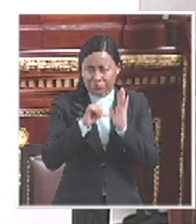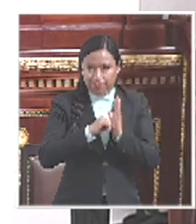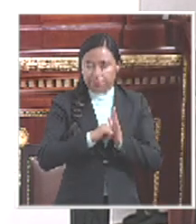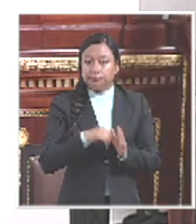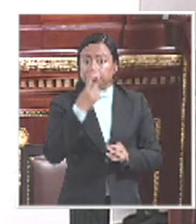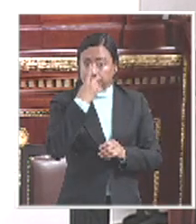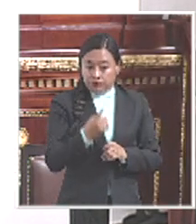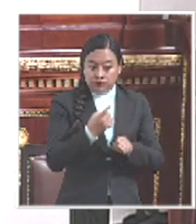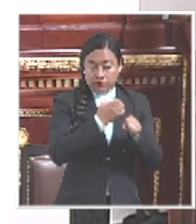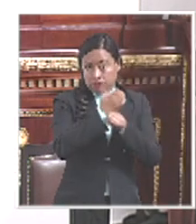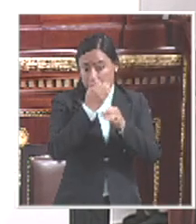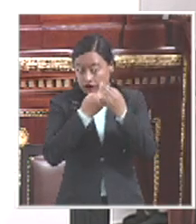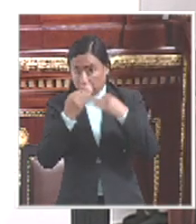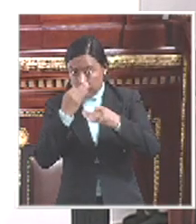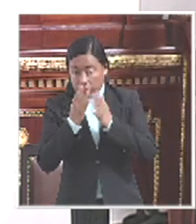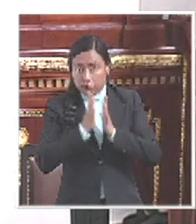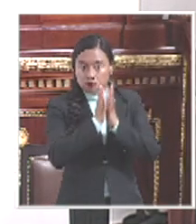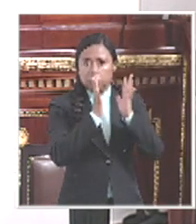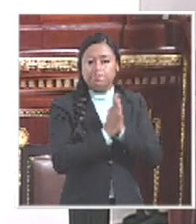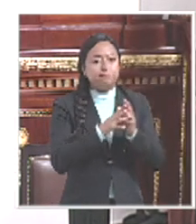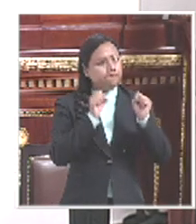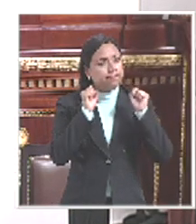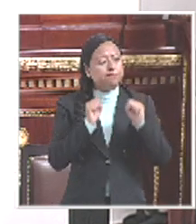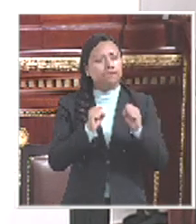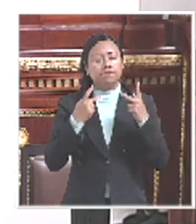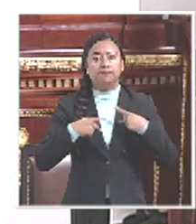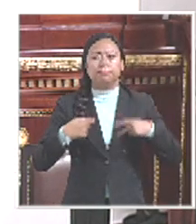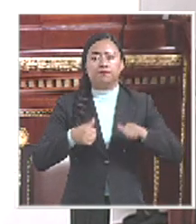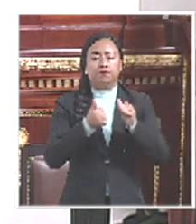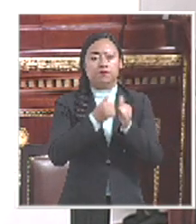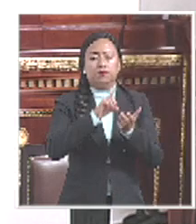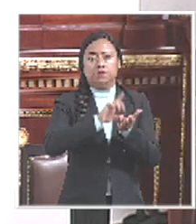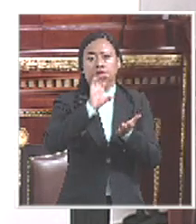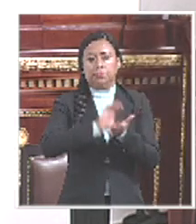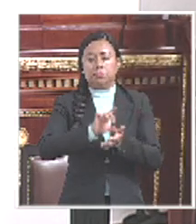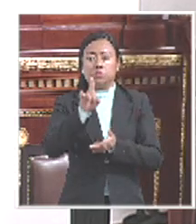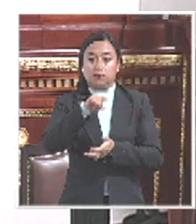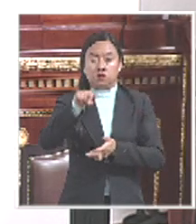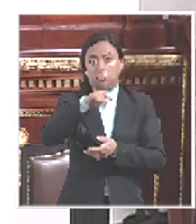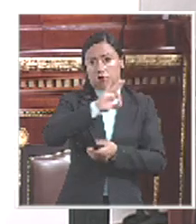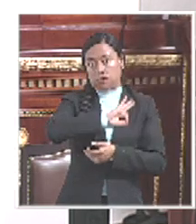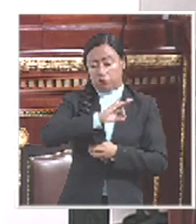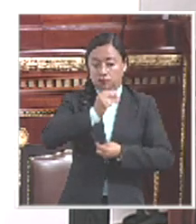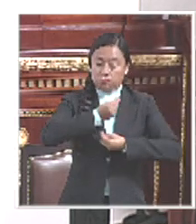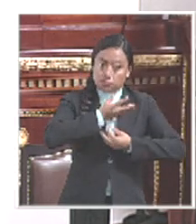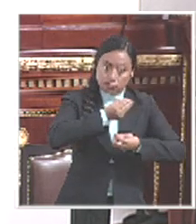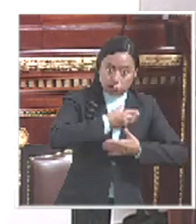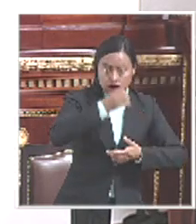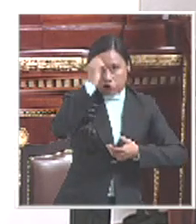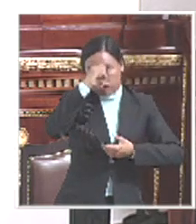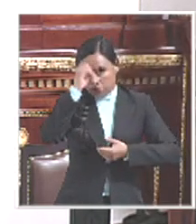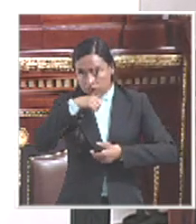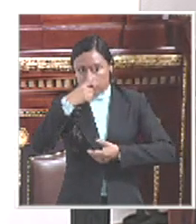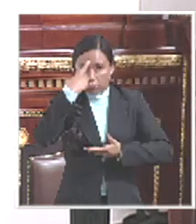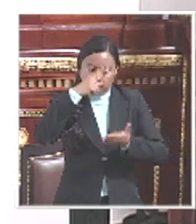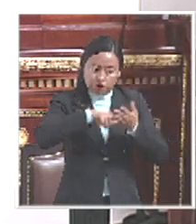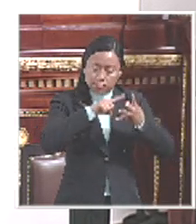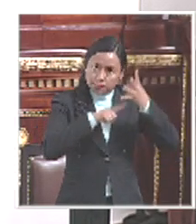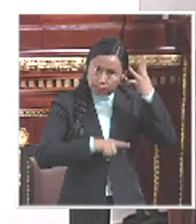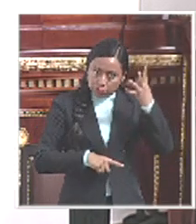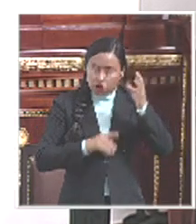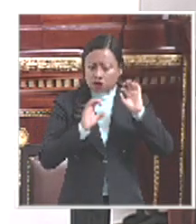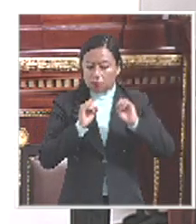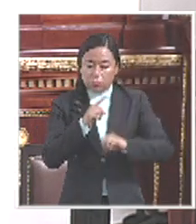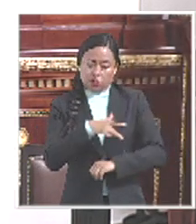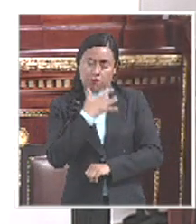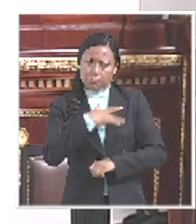deben garantizar que las personas con discapacidad puedan expresar sus opiniones, creencias y sentimientos por